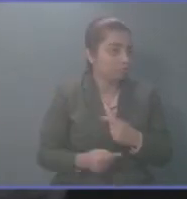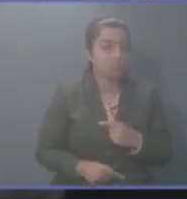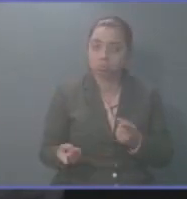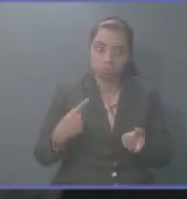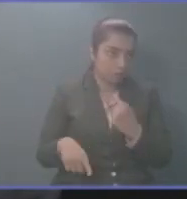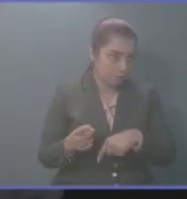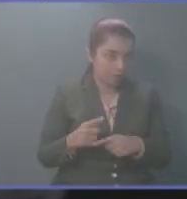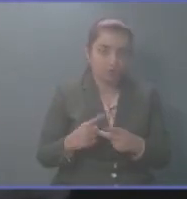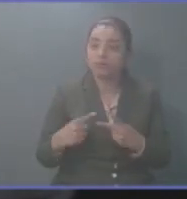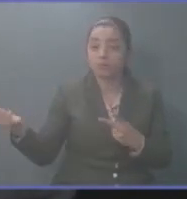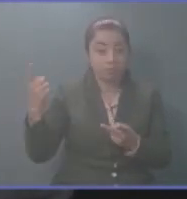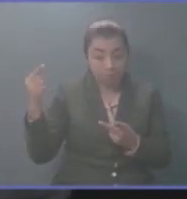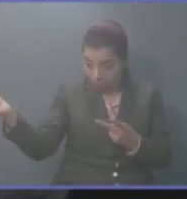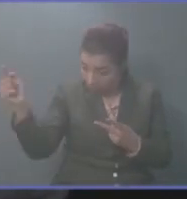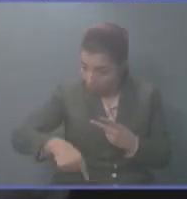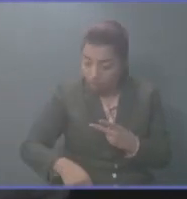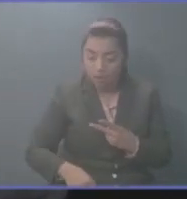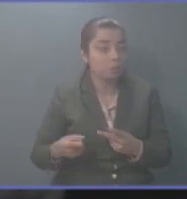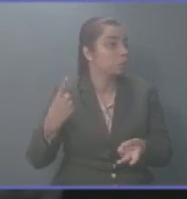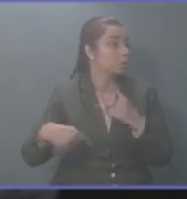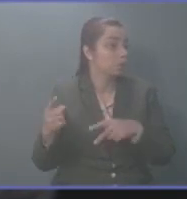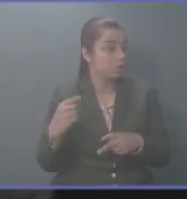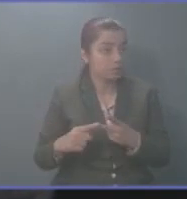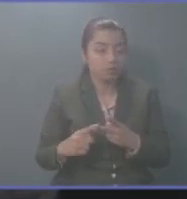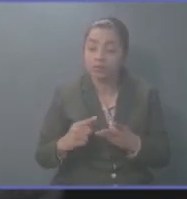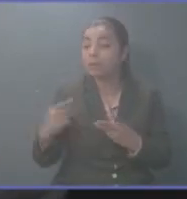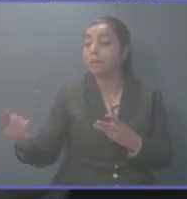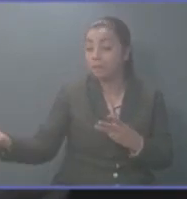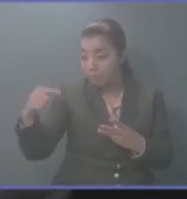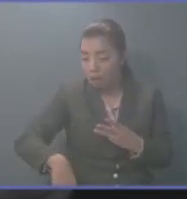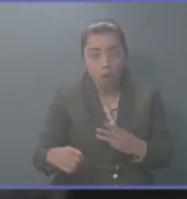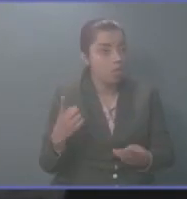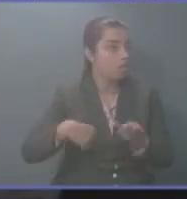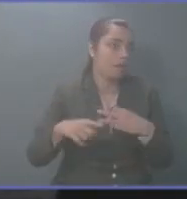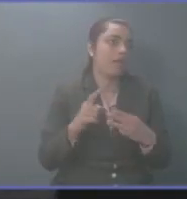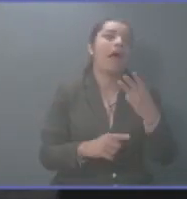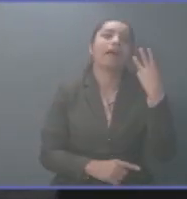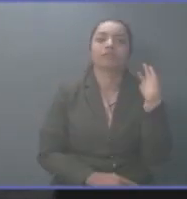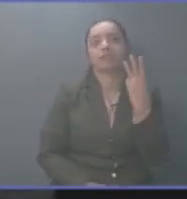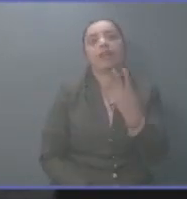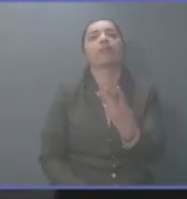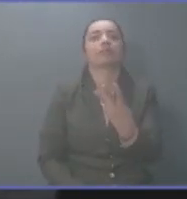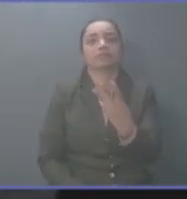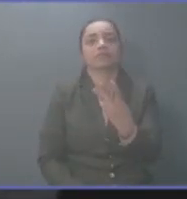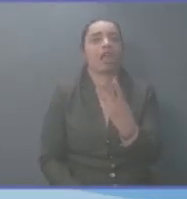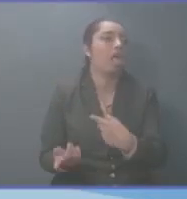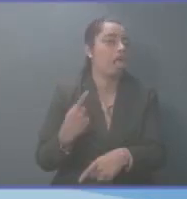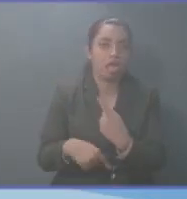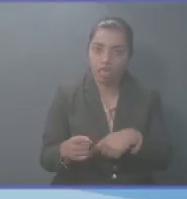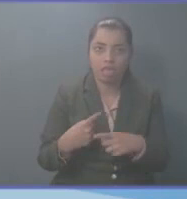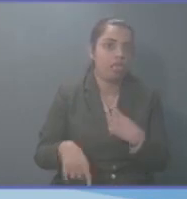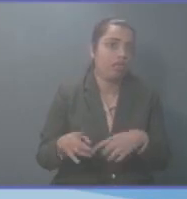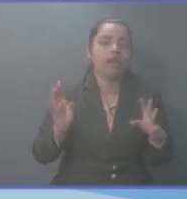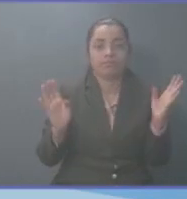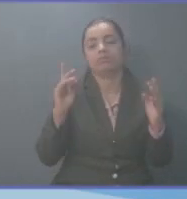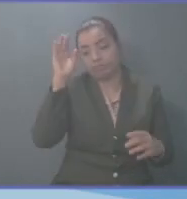Entonces existe una base legal tanto en la Constitución como en el reglamento interno de la Asamblea Legislativa para